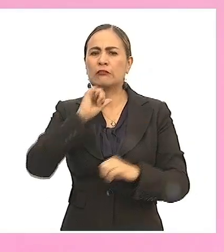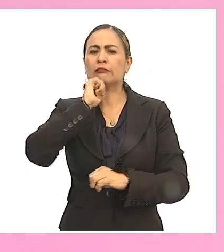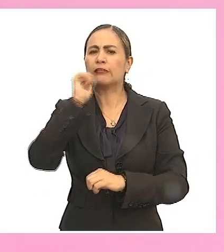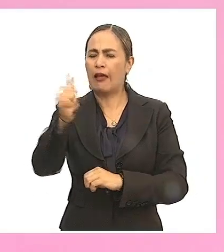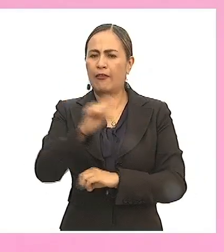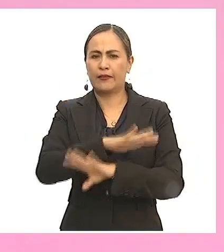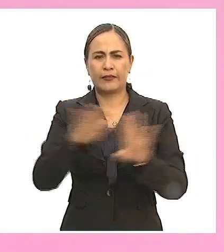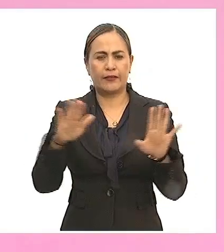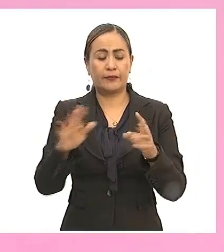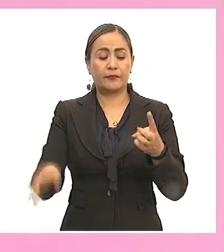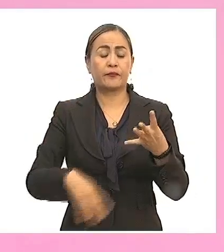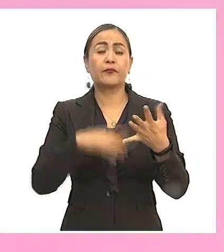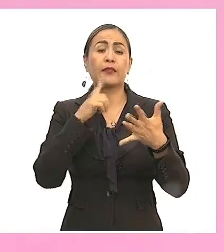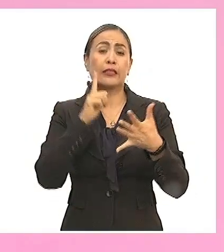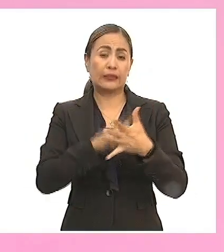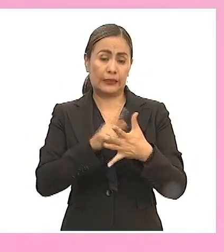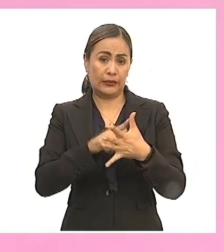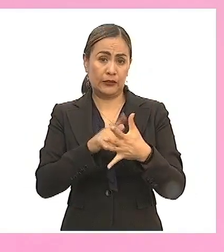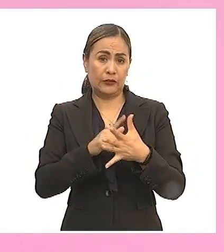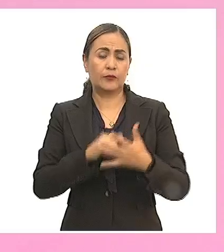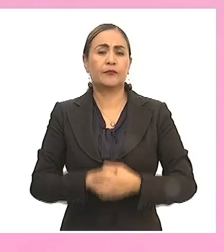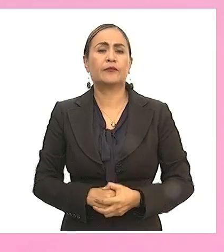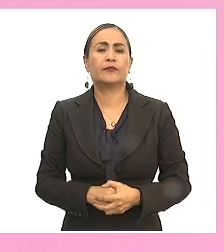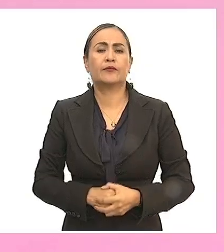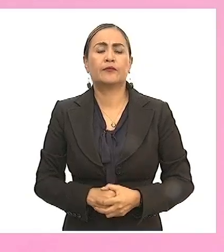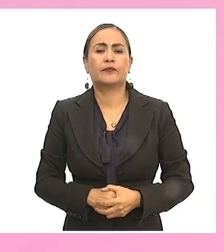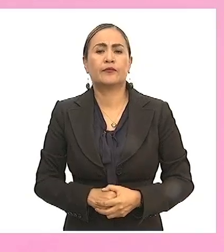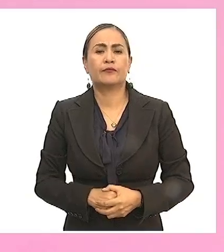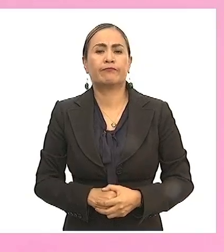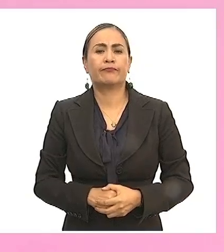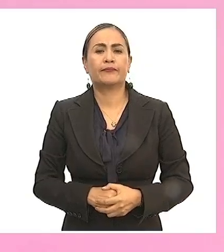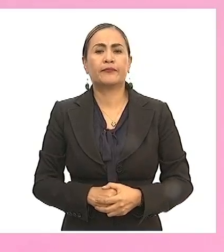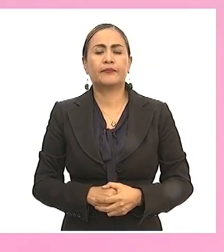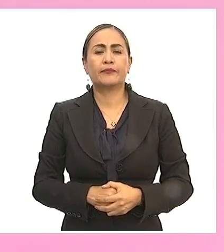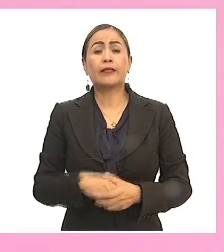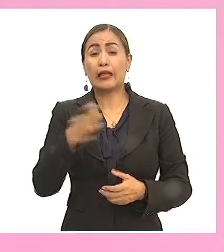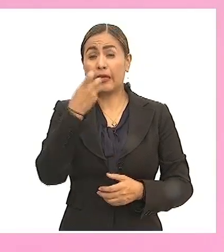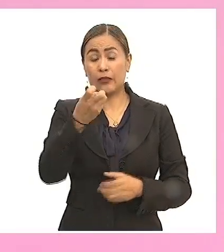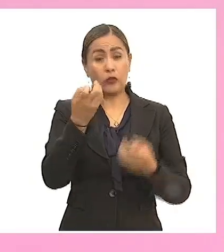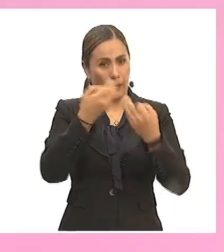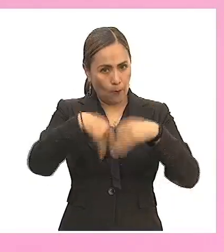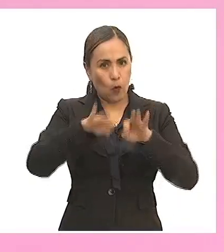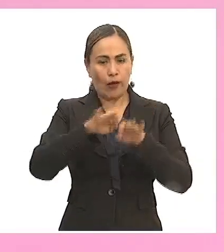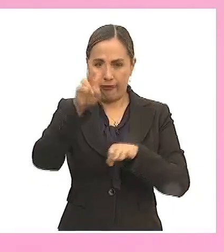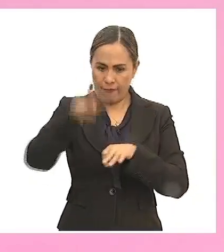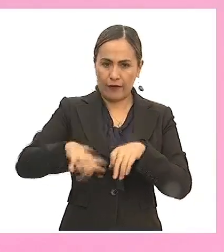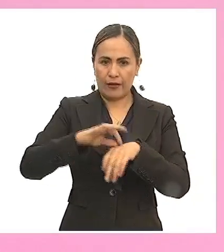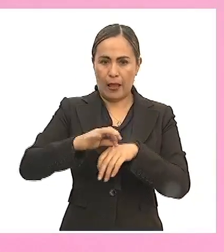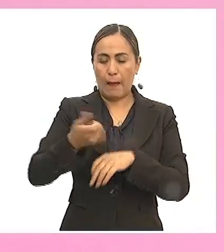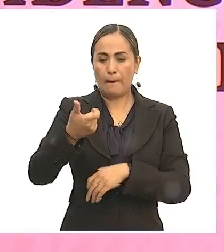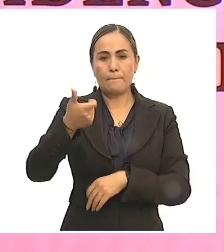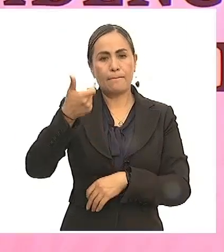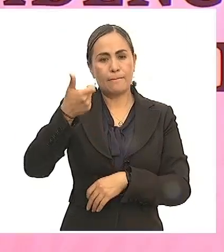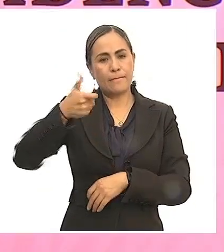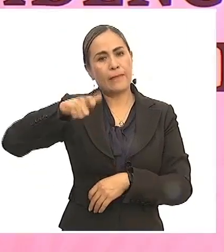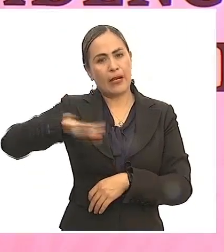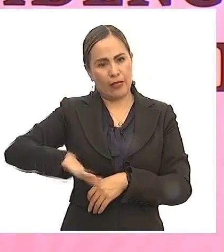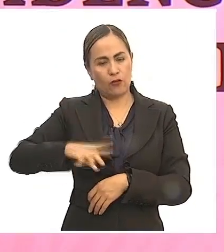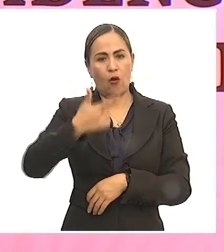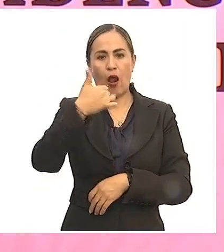5. Hemos bajado, y esto es muy importante en términos reales, los precios de